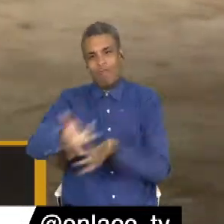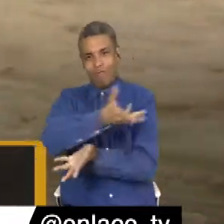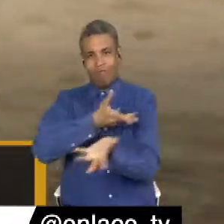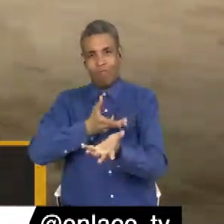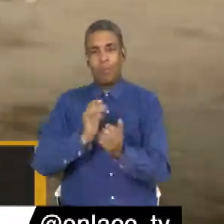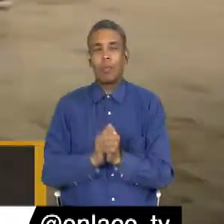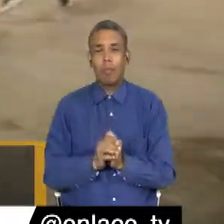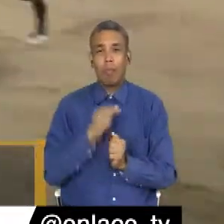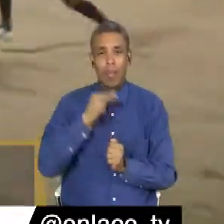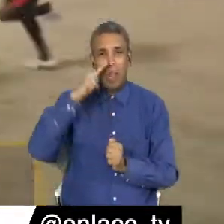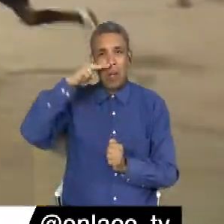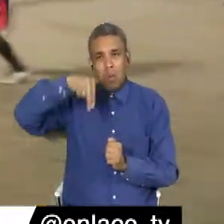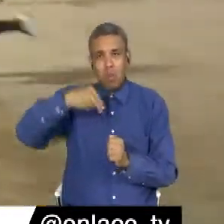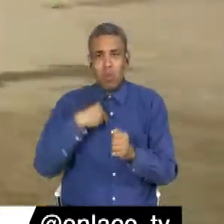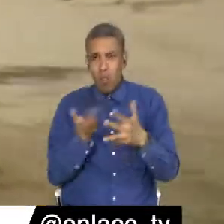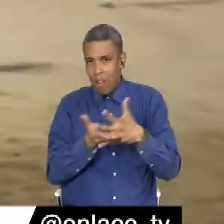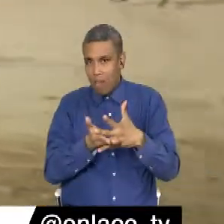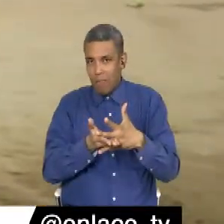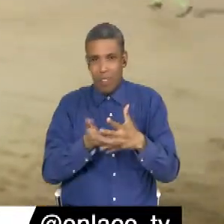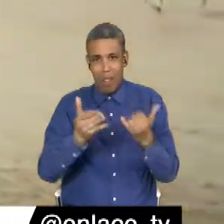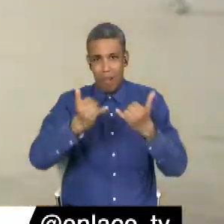del mes de junio terminará este torneo.